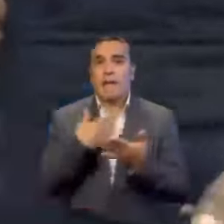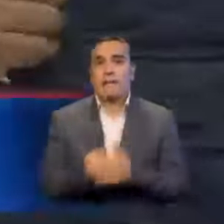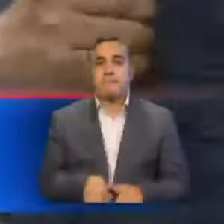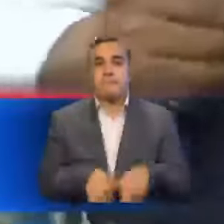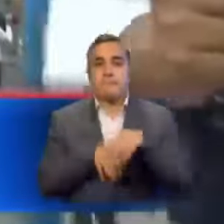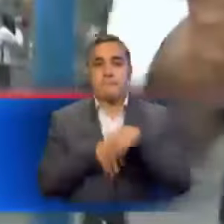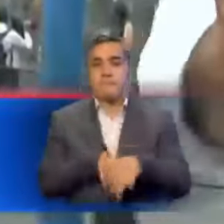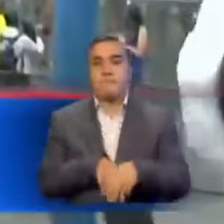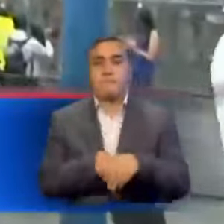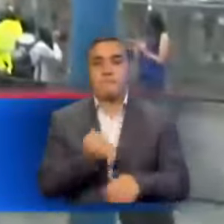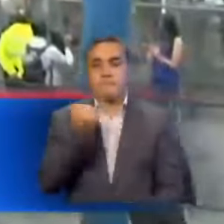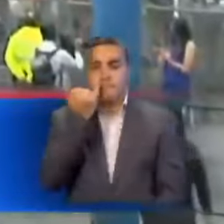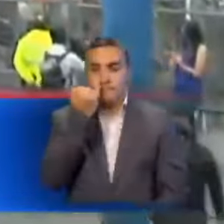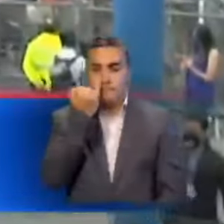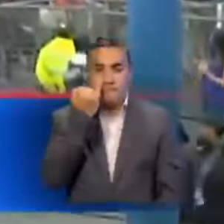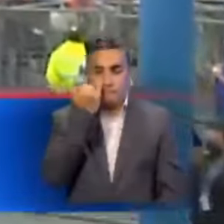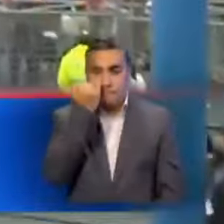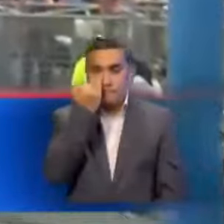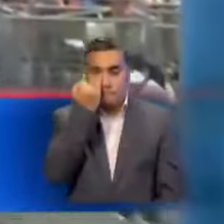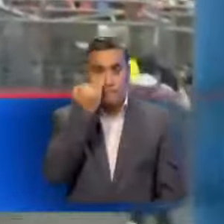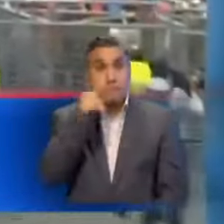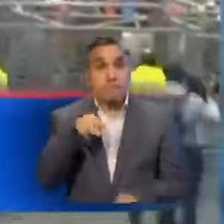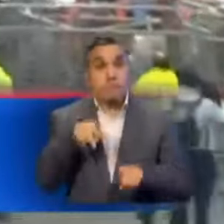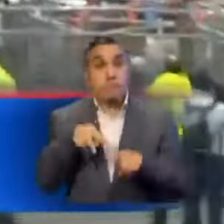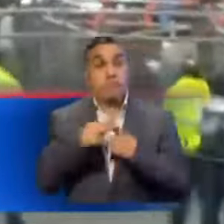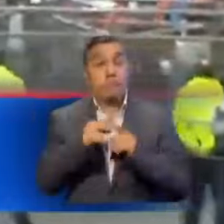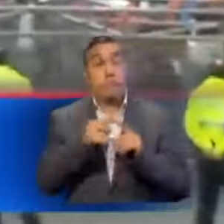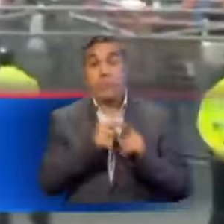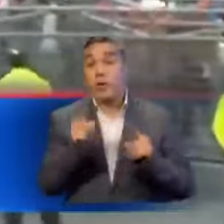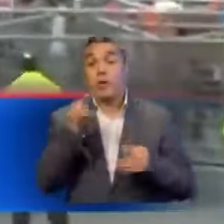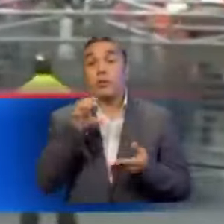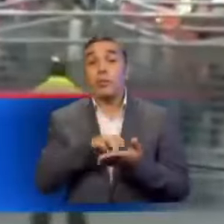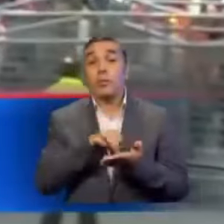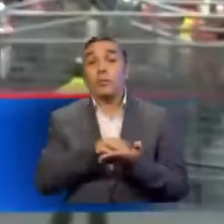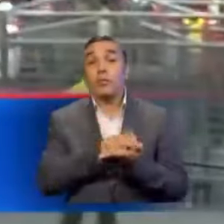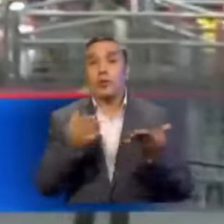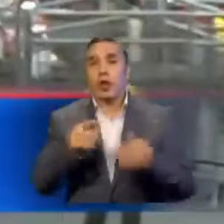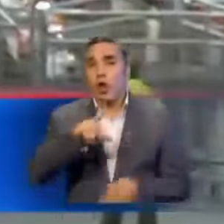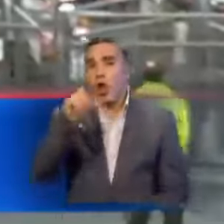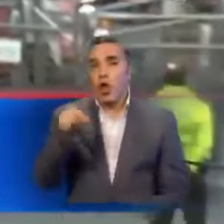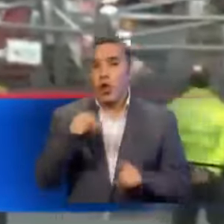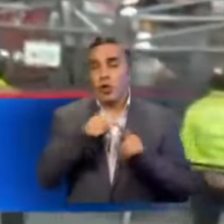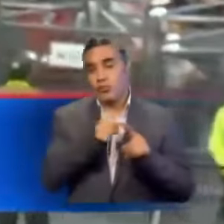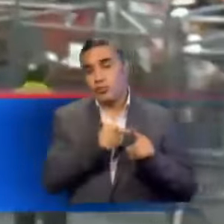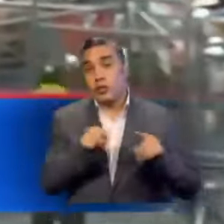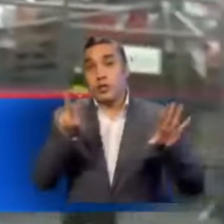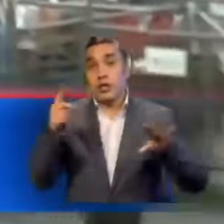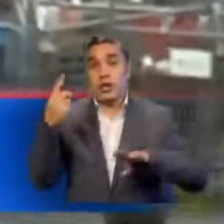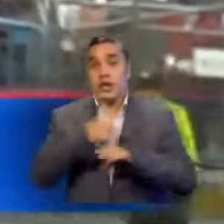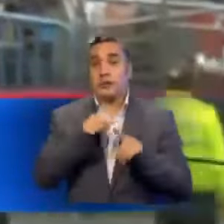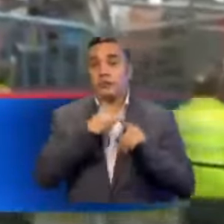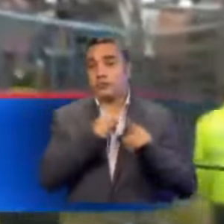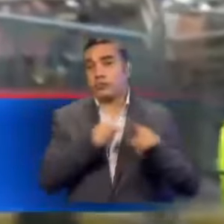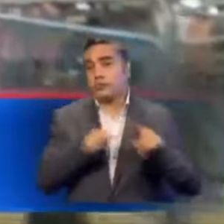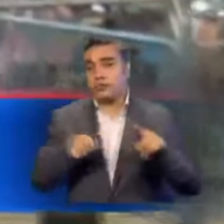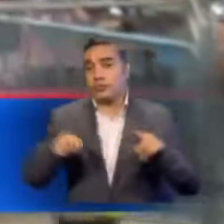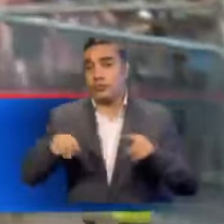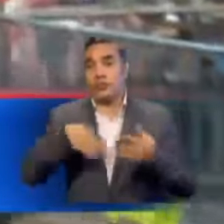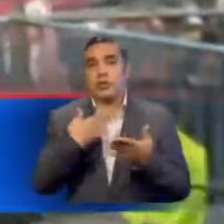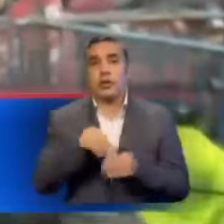marcha indígena que se había originado desde la provincia de Loja hace 7 días y hoy ha llegado